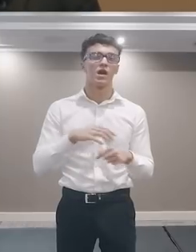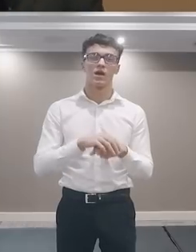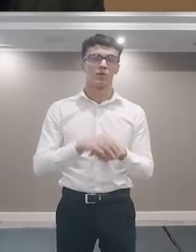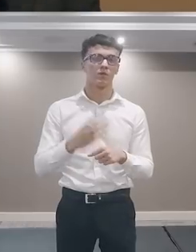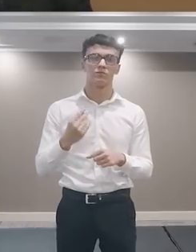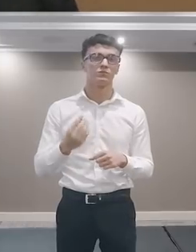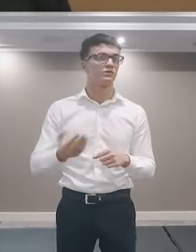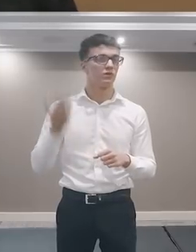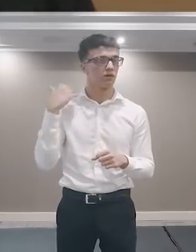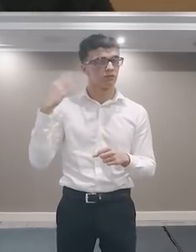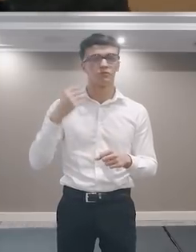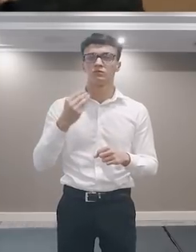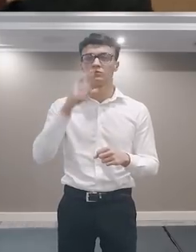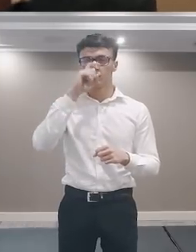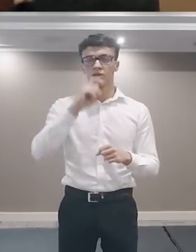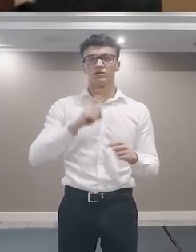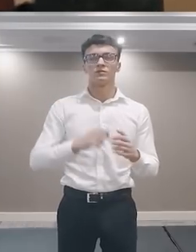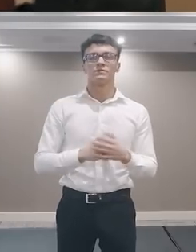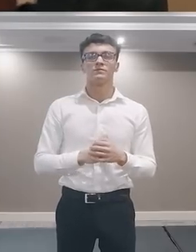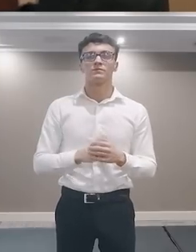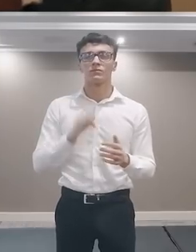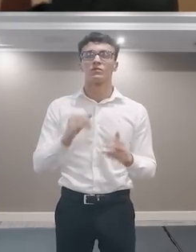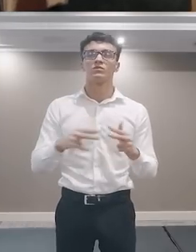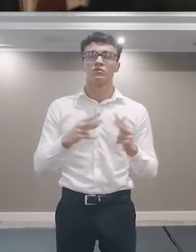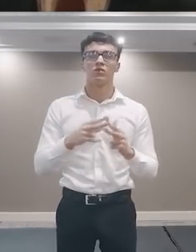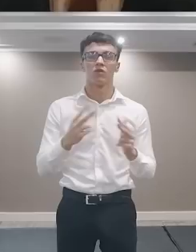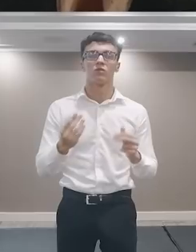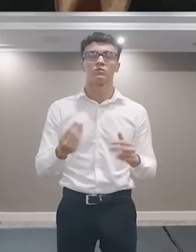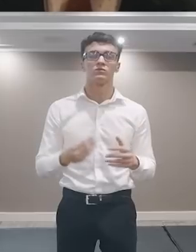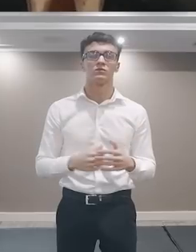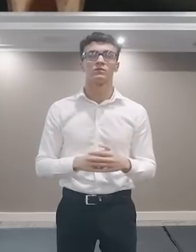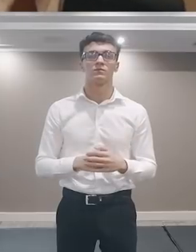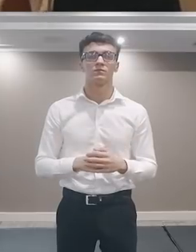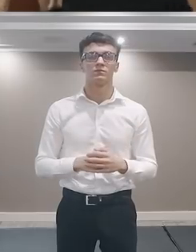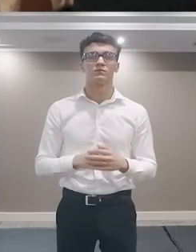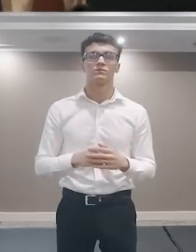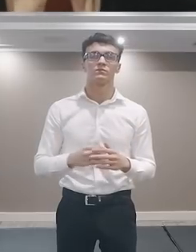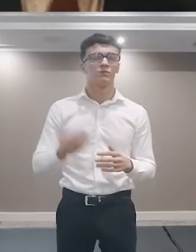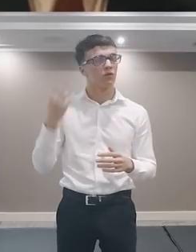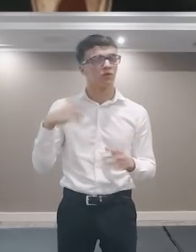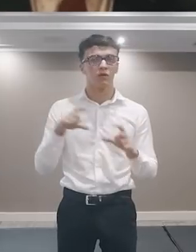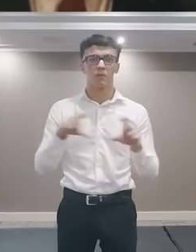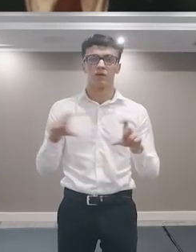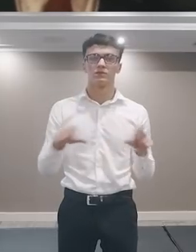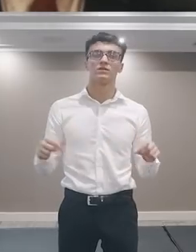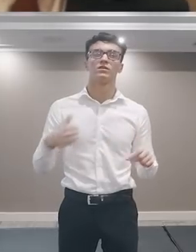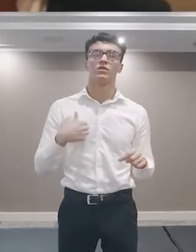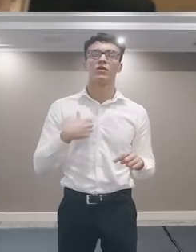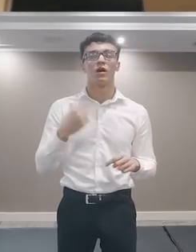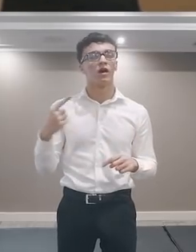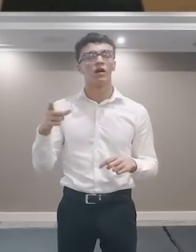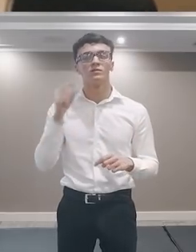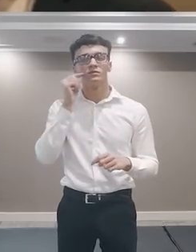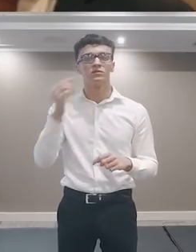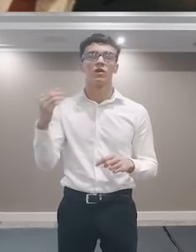lo conocía de tiempo y gran socio también a nivel de otros negocios y bueno dijo hay un club en el que puedes